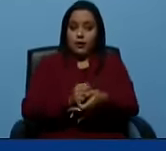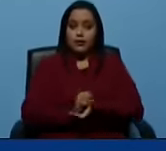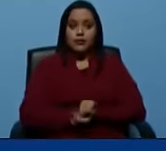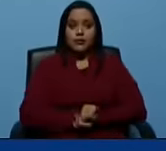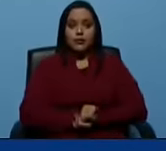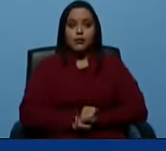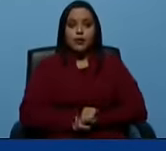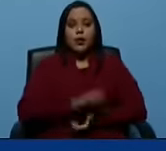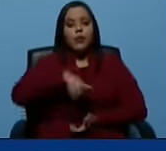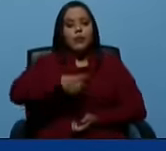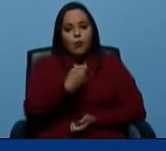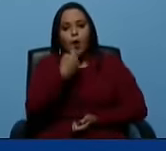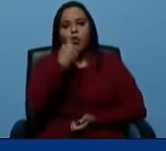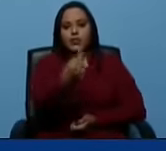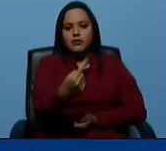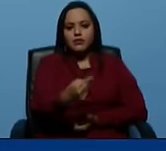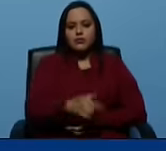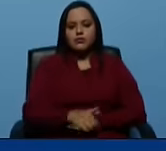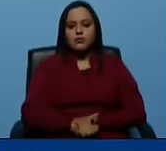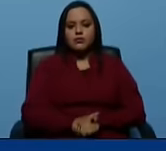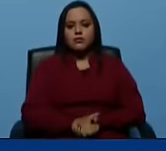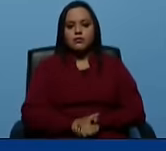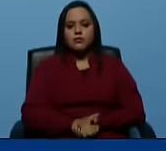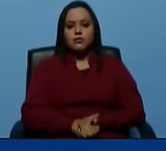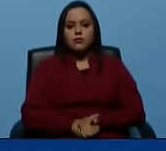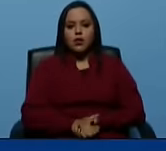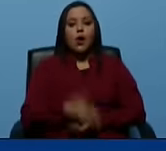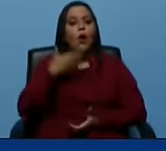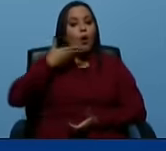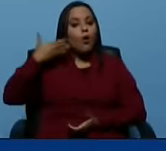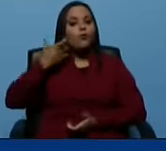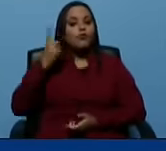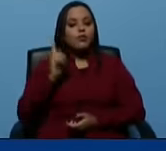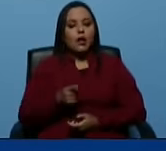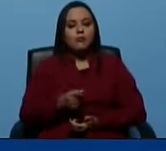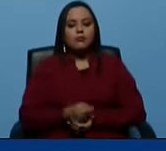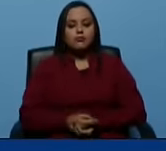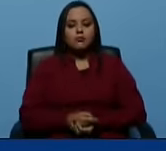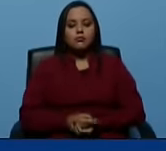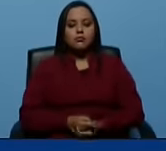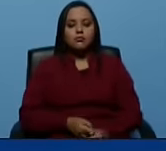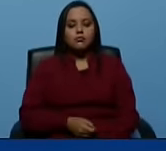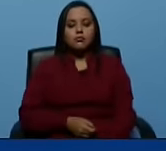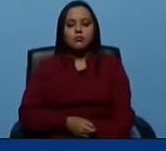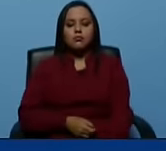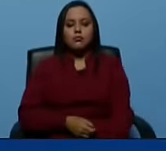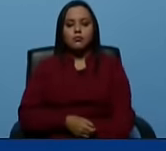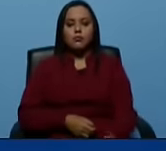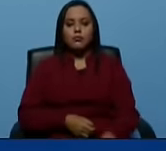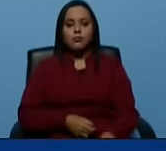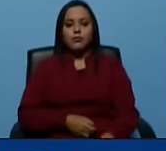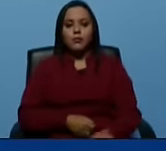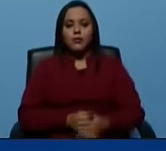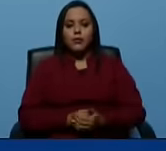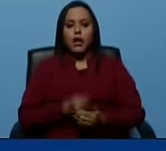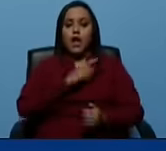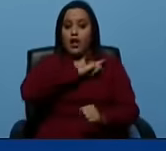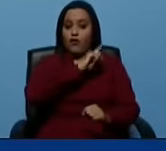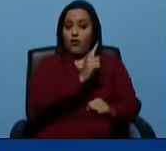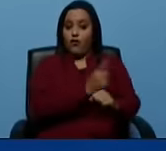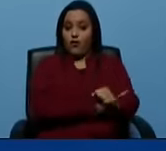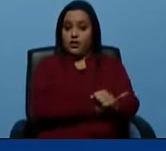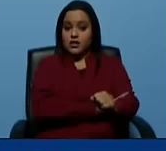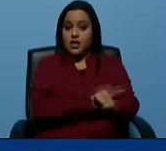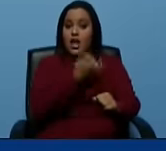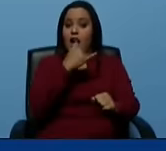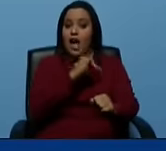y puedo decir con buen orgullo también que las fuerzas que representan el